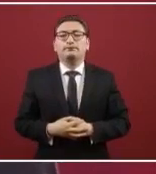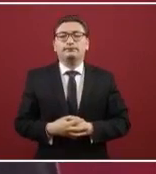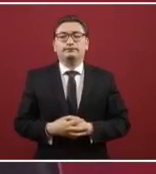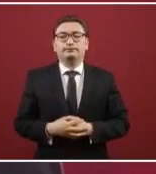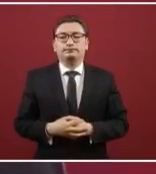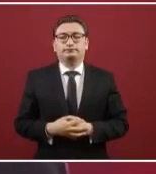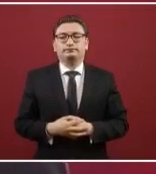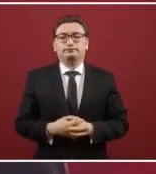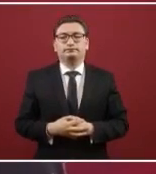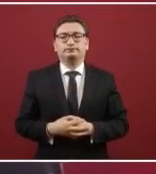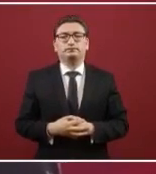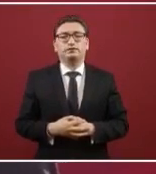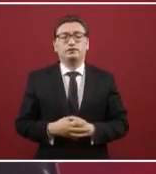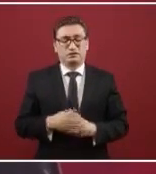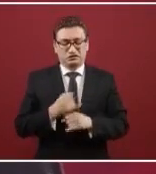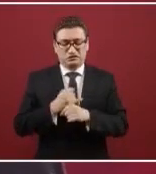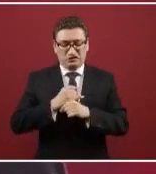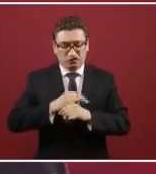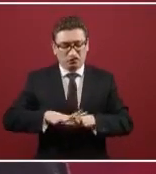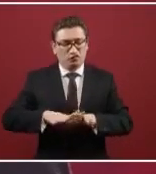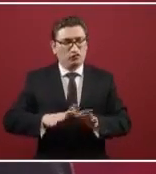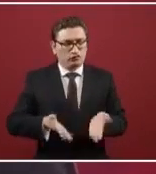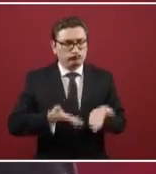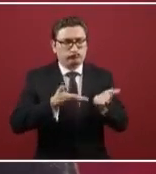debemos de transmitir información